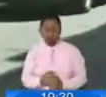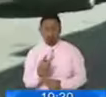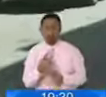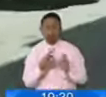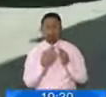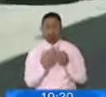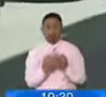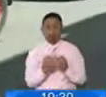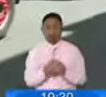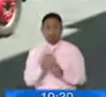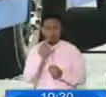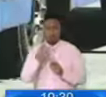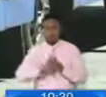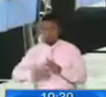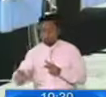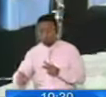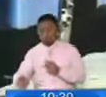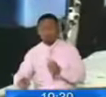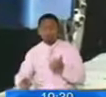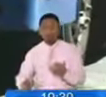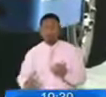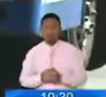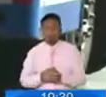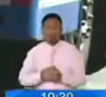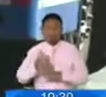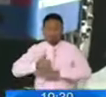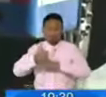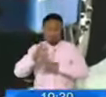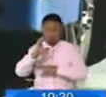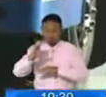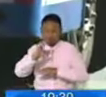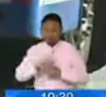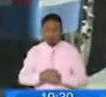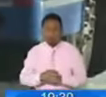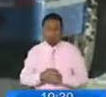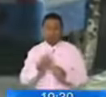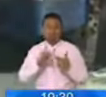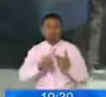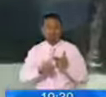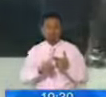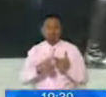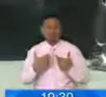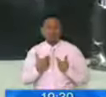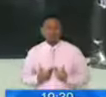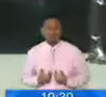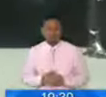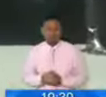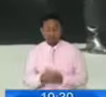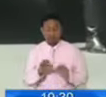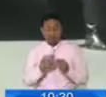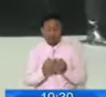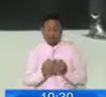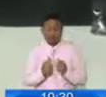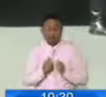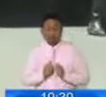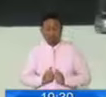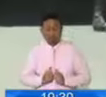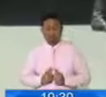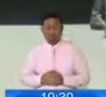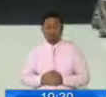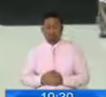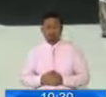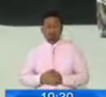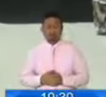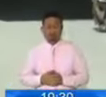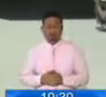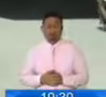por un lado conductor huido, y ahora buscado por las autoridades. Y por el otro, un cadáver que deja dolor y lágrimas entre los suyos. En